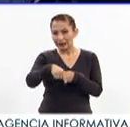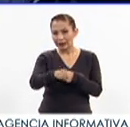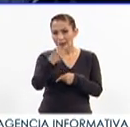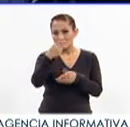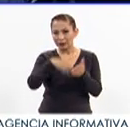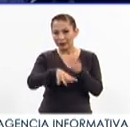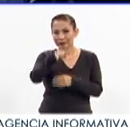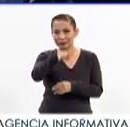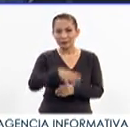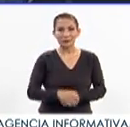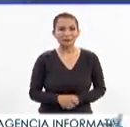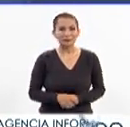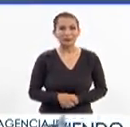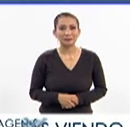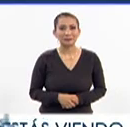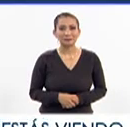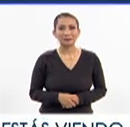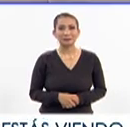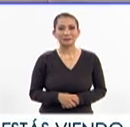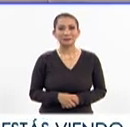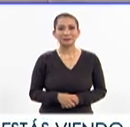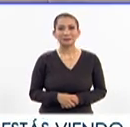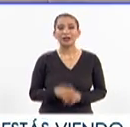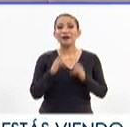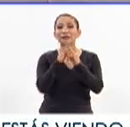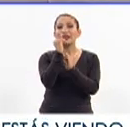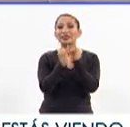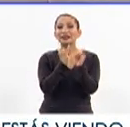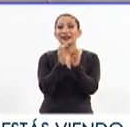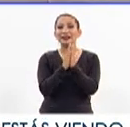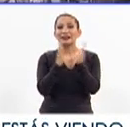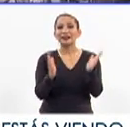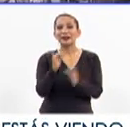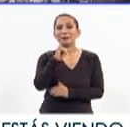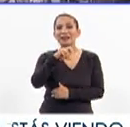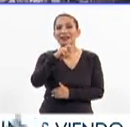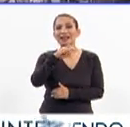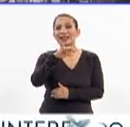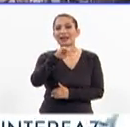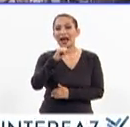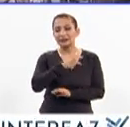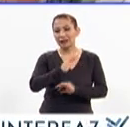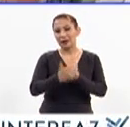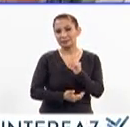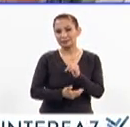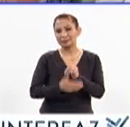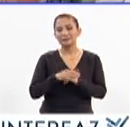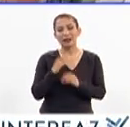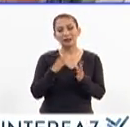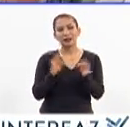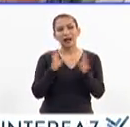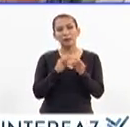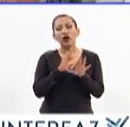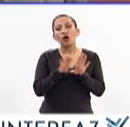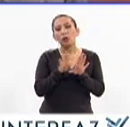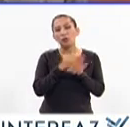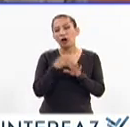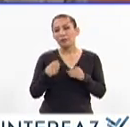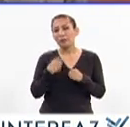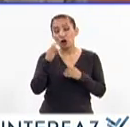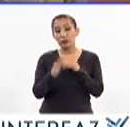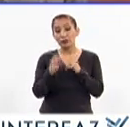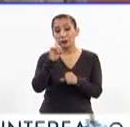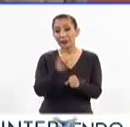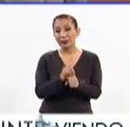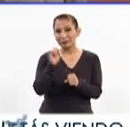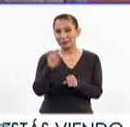este 2019. La Feria Internacional del Libro del Palacio de Minería llegó a su fin y te contamos cómo se vivió el